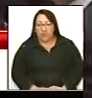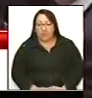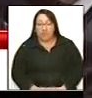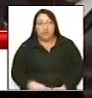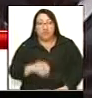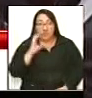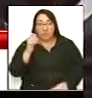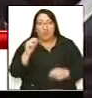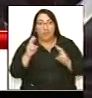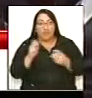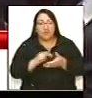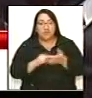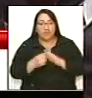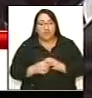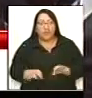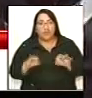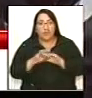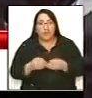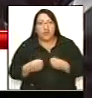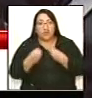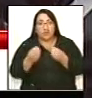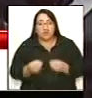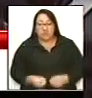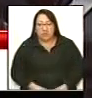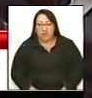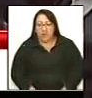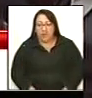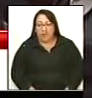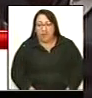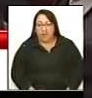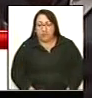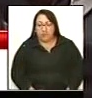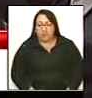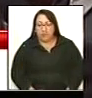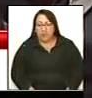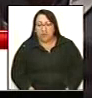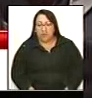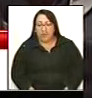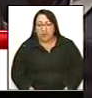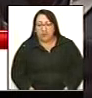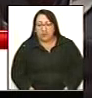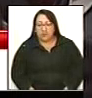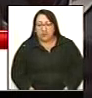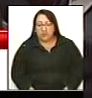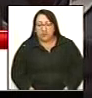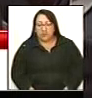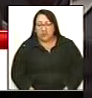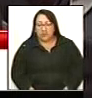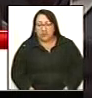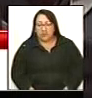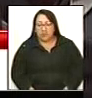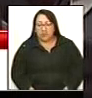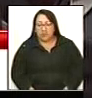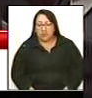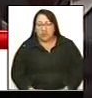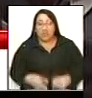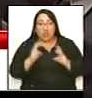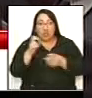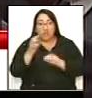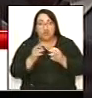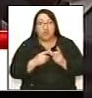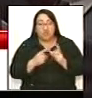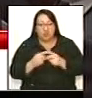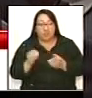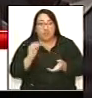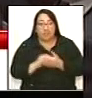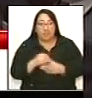el marco de la... Así como en la norma que propuso la bicameralidad establecimos un techo presupuestal, bueno,